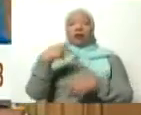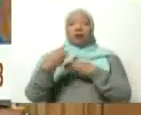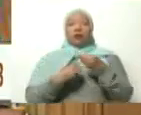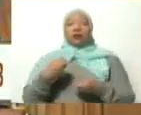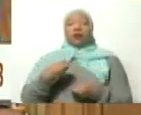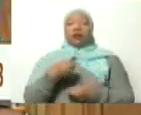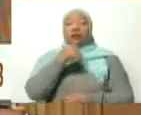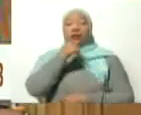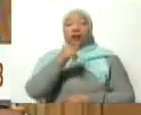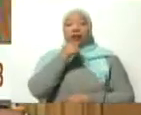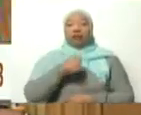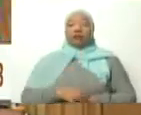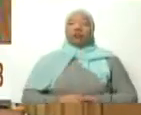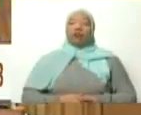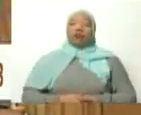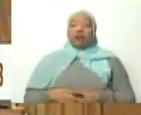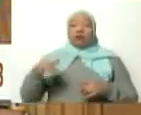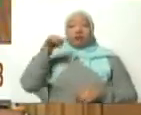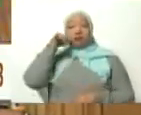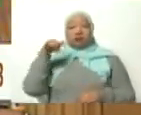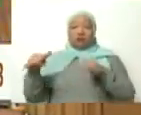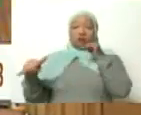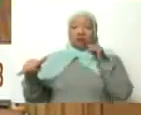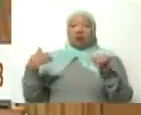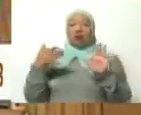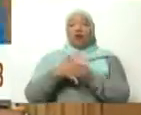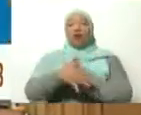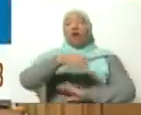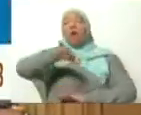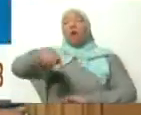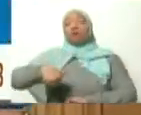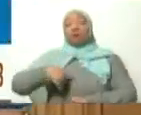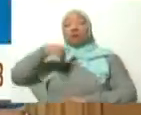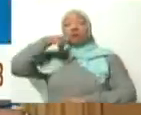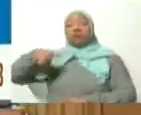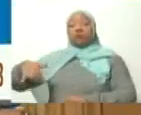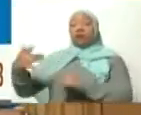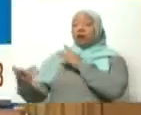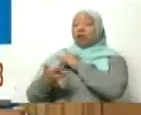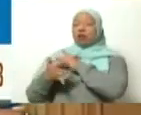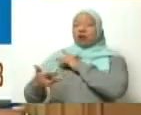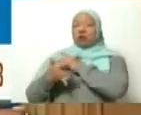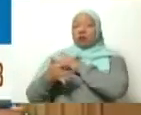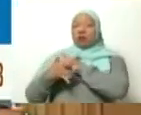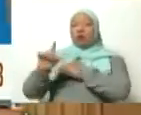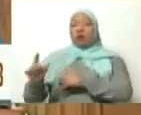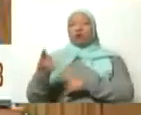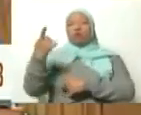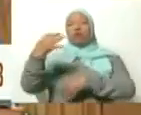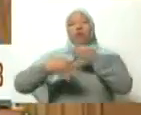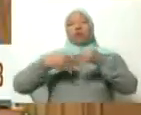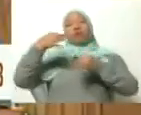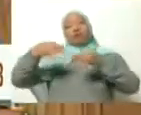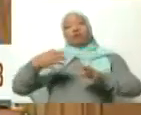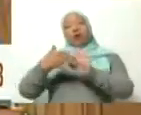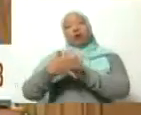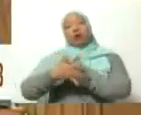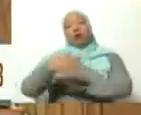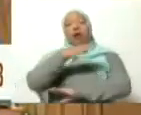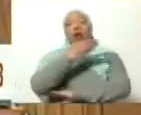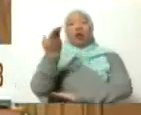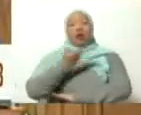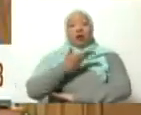soborno, de la amenaza, ha llevado a lo que en términos técnicos se llama un sobrecumplimiento de las